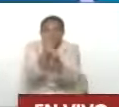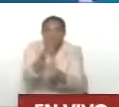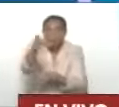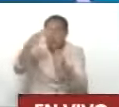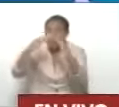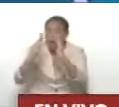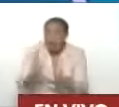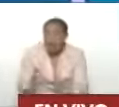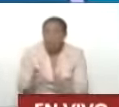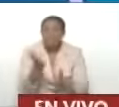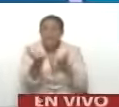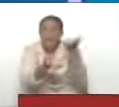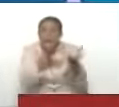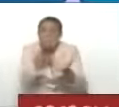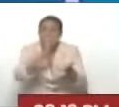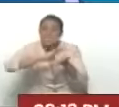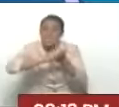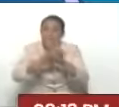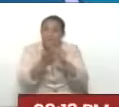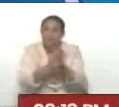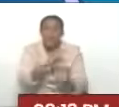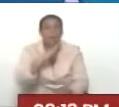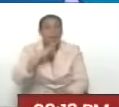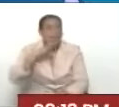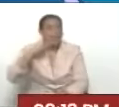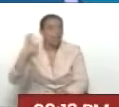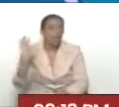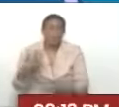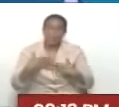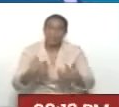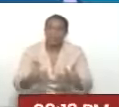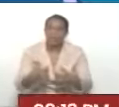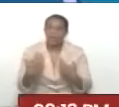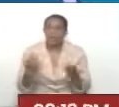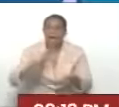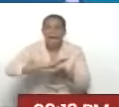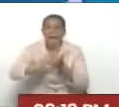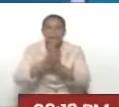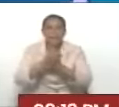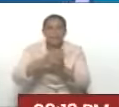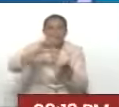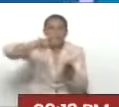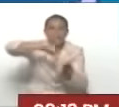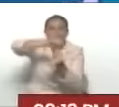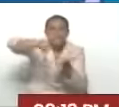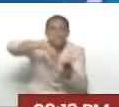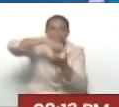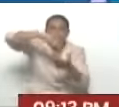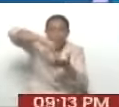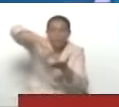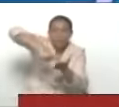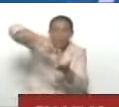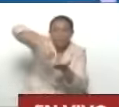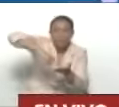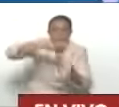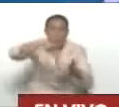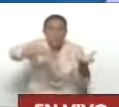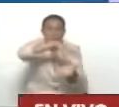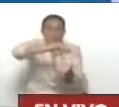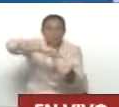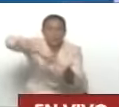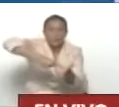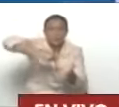ahí? O sea que es sabroso, pero no es saludable. Arepita frita, o sea que uno le pone un huequito en el medio. Ay, Dios